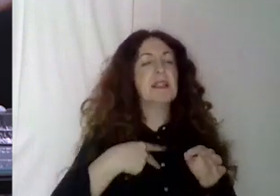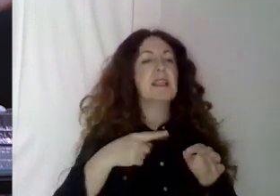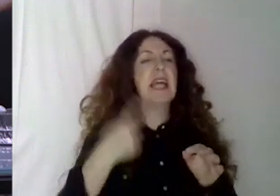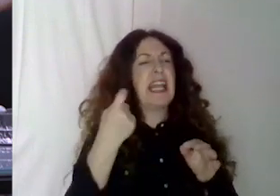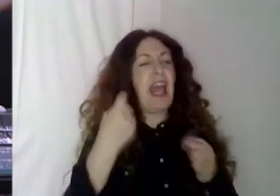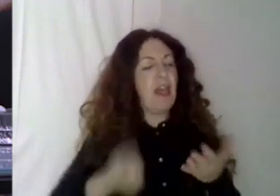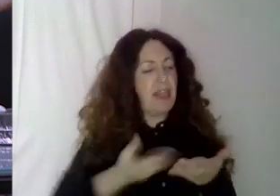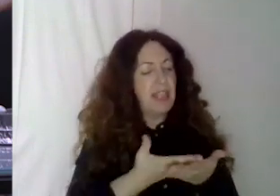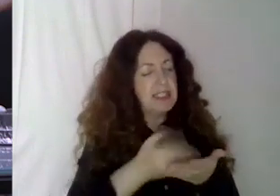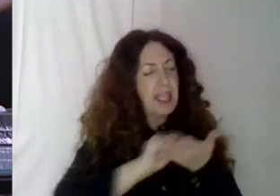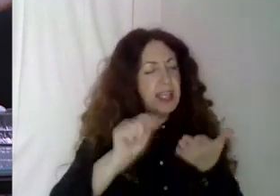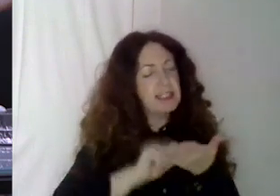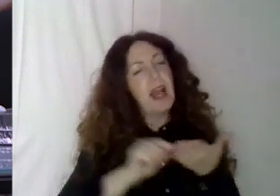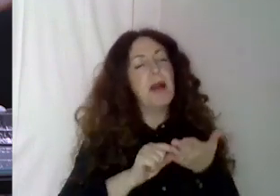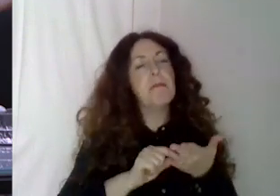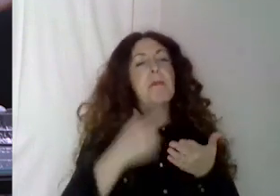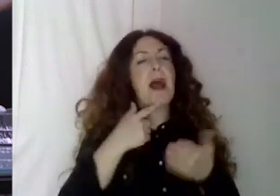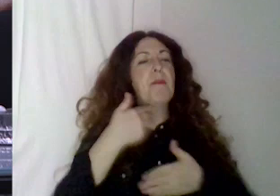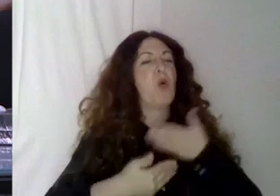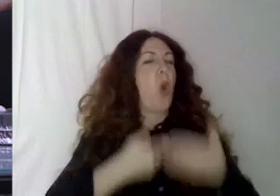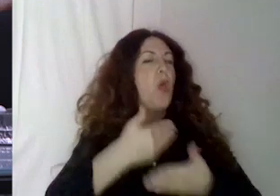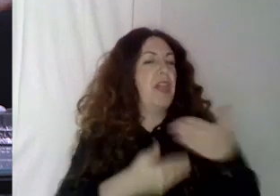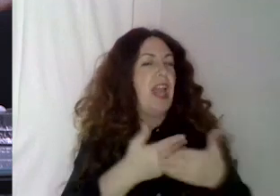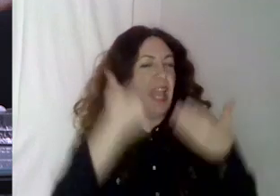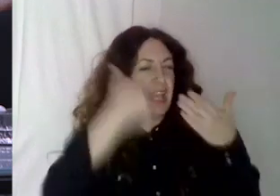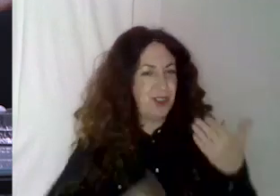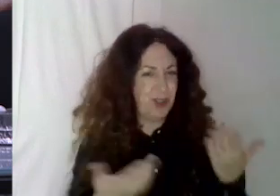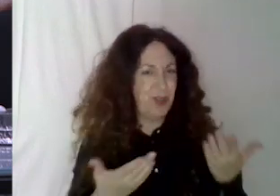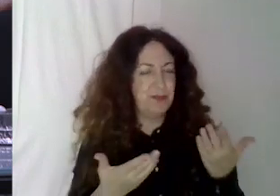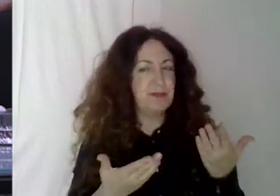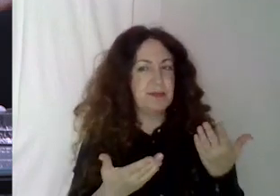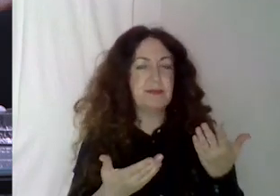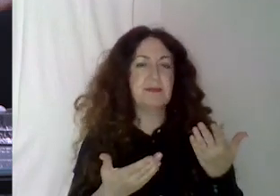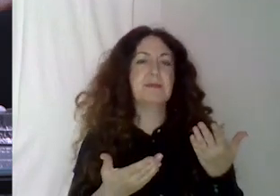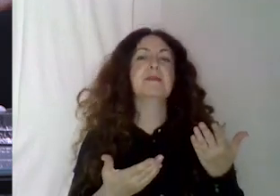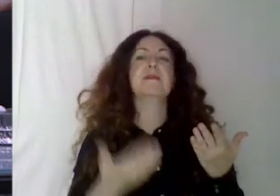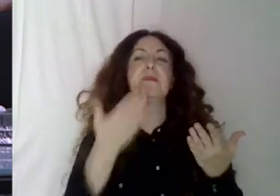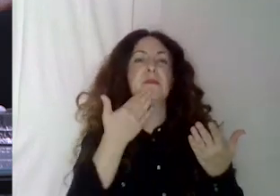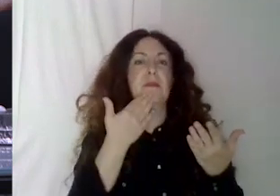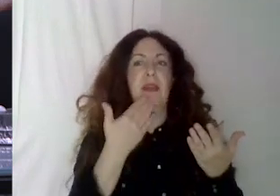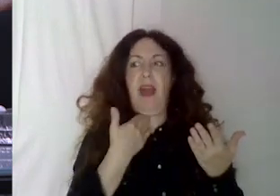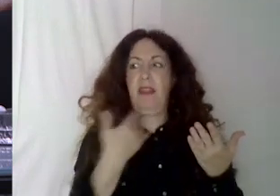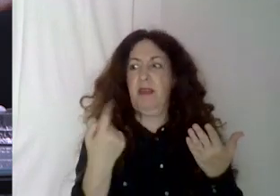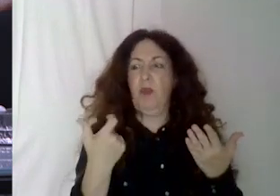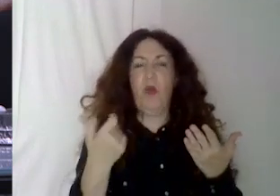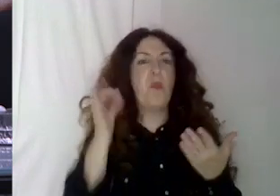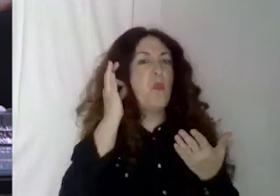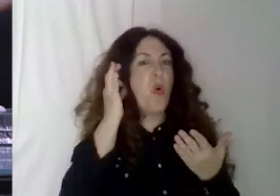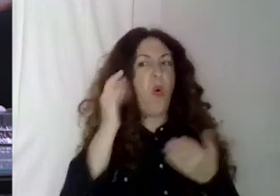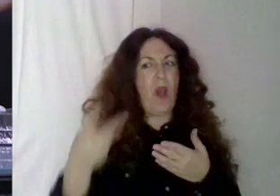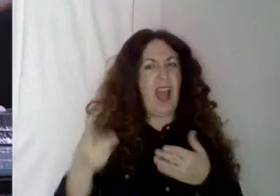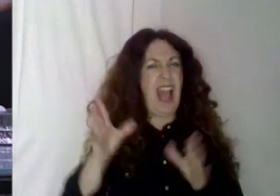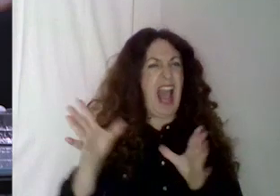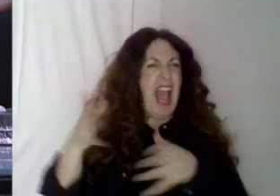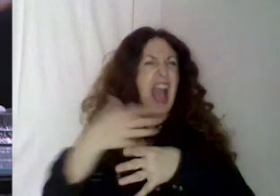broma, que evidentemente yo adoro al doctor Freud, pero el doctor Freud explicaría que, digamos, nos ha dotado al asesino, a ese